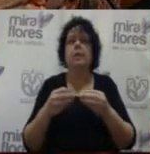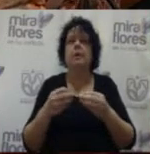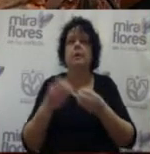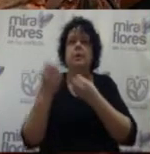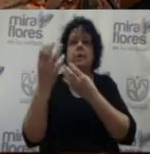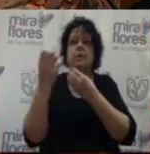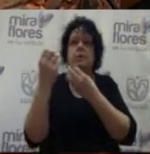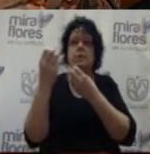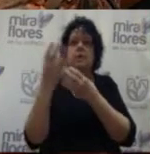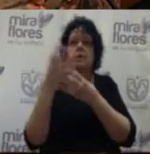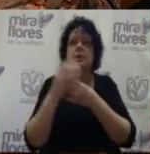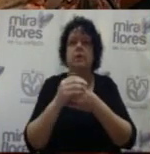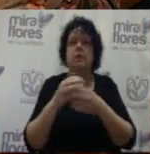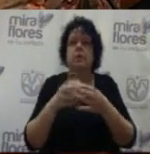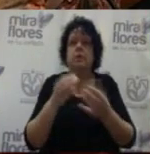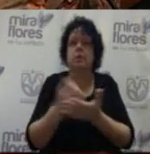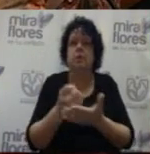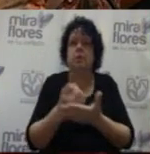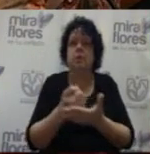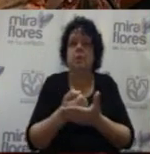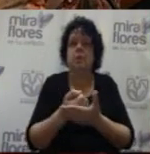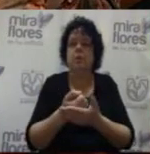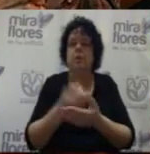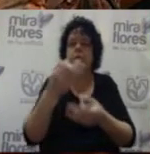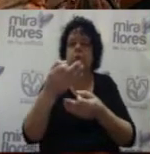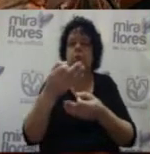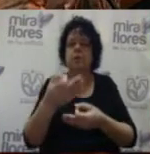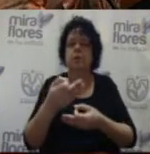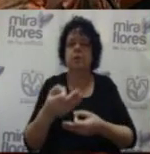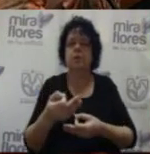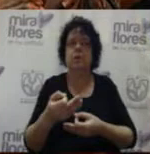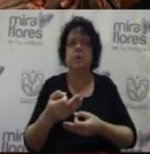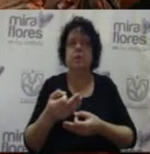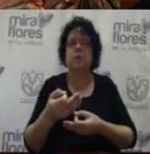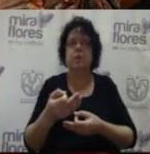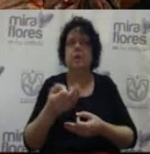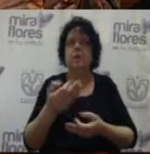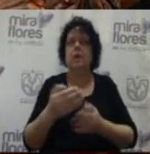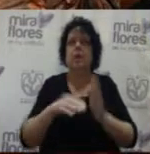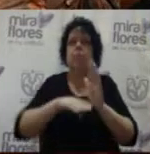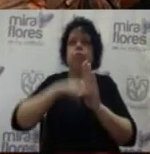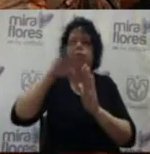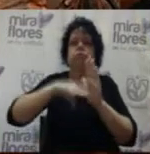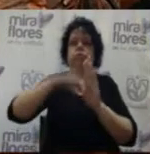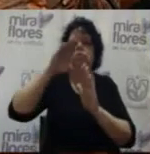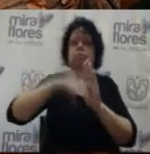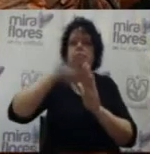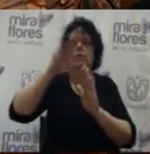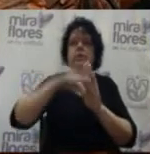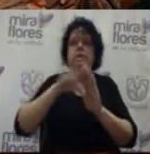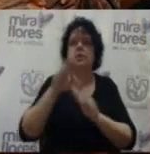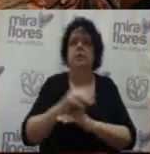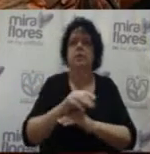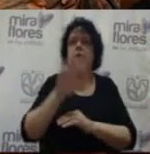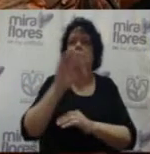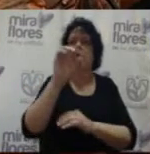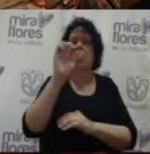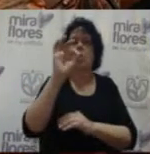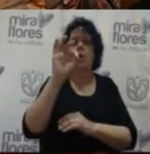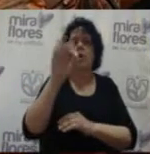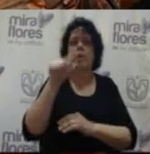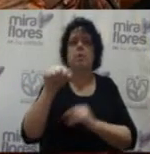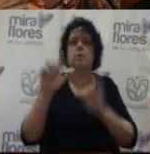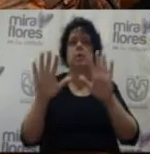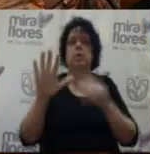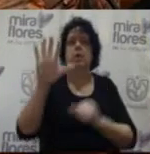conjunto los costos que financiarán los servicios públicos han sufrido un incremento del 9.15% con relación a